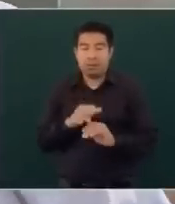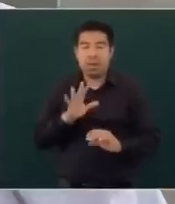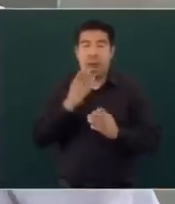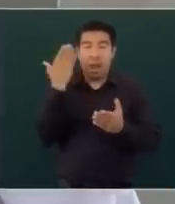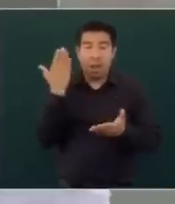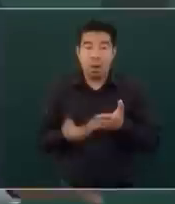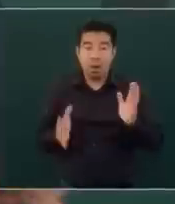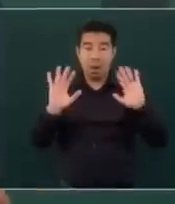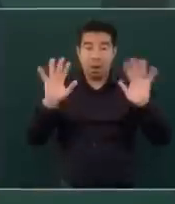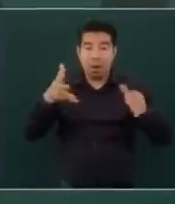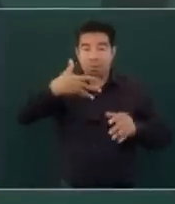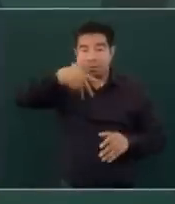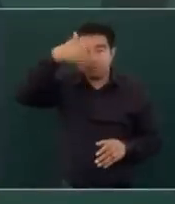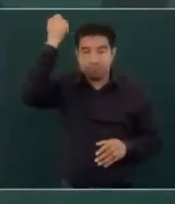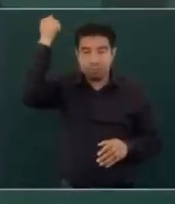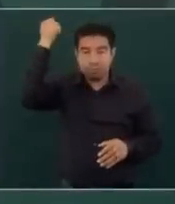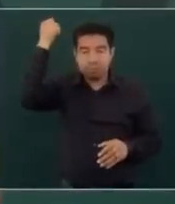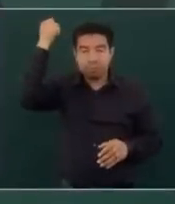máscaras,